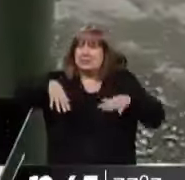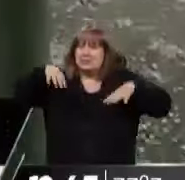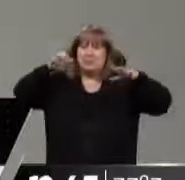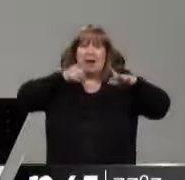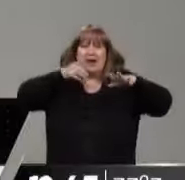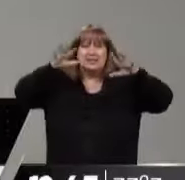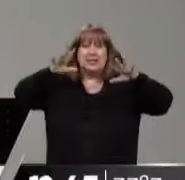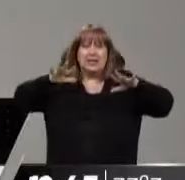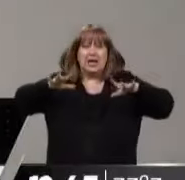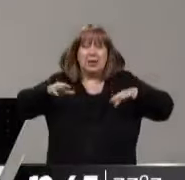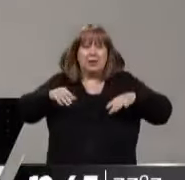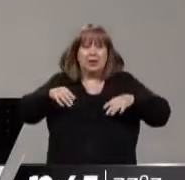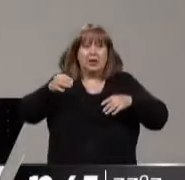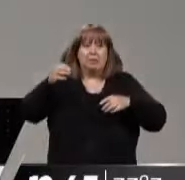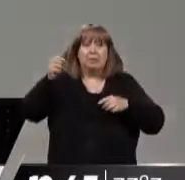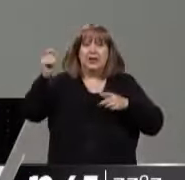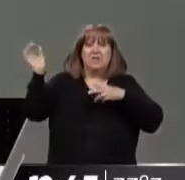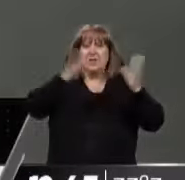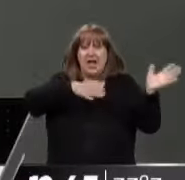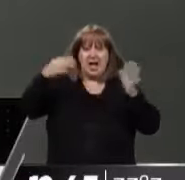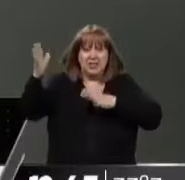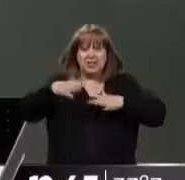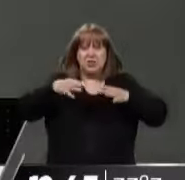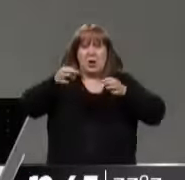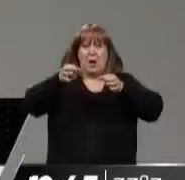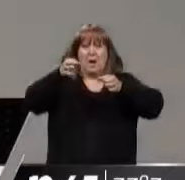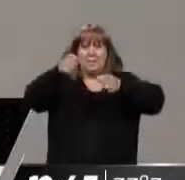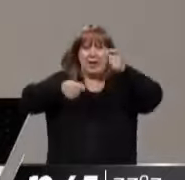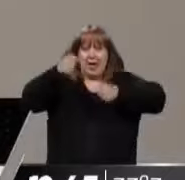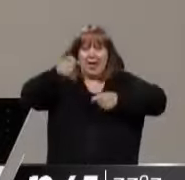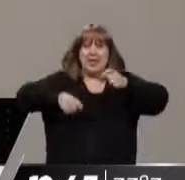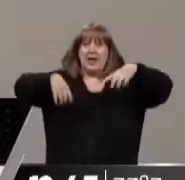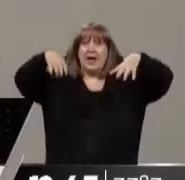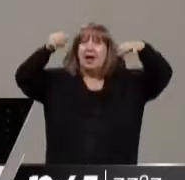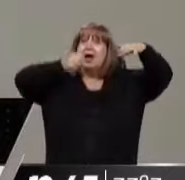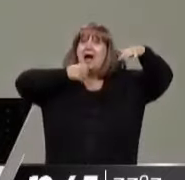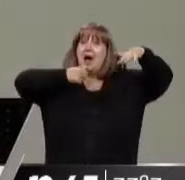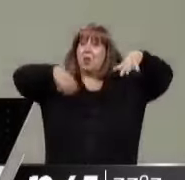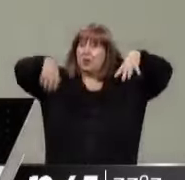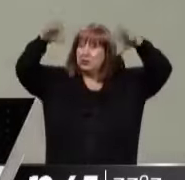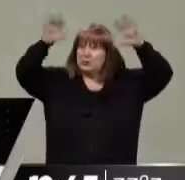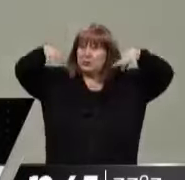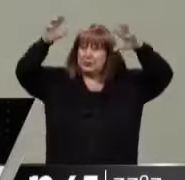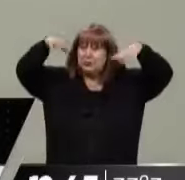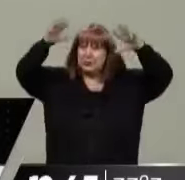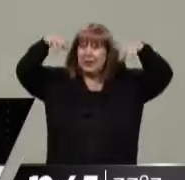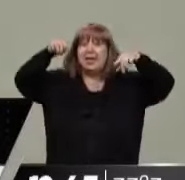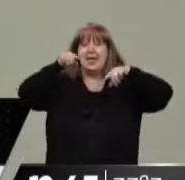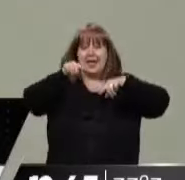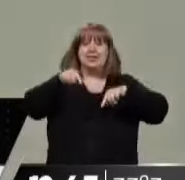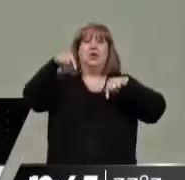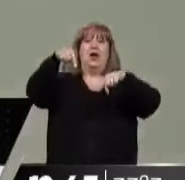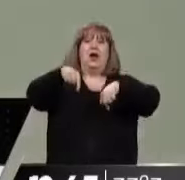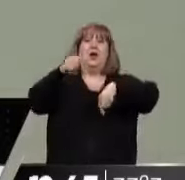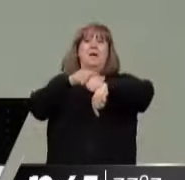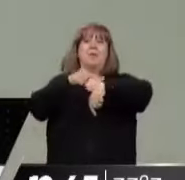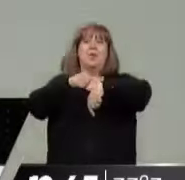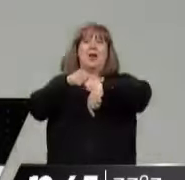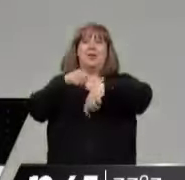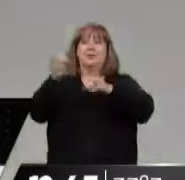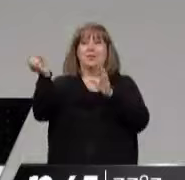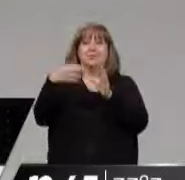piedras que cayó y ahí vemos, ¿no? El fuerte viento, la cantidad de agua también en estas lluvias importantes, estas tormentas y